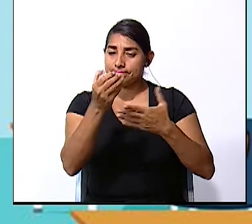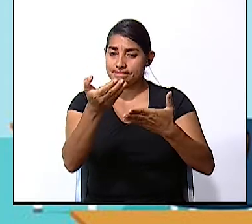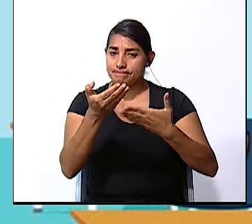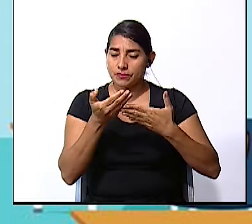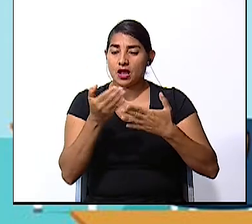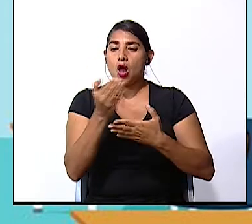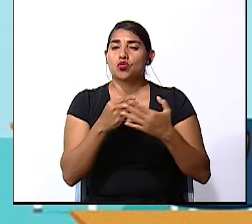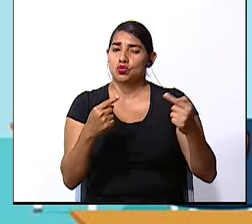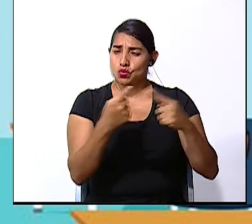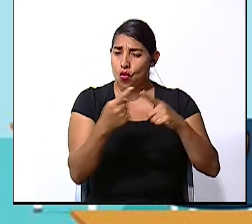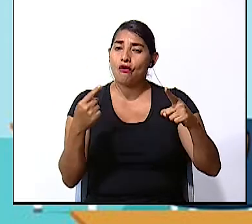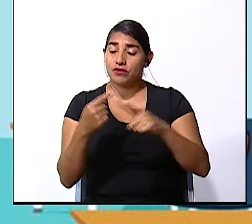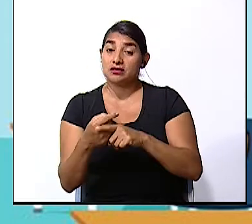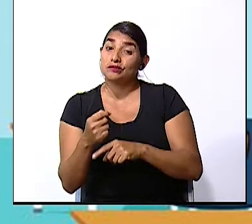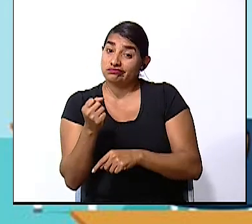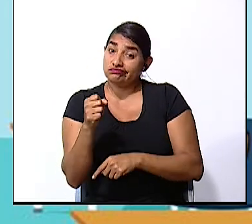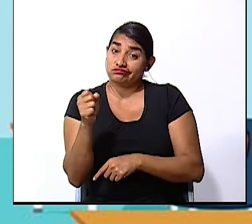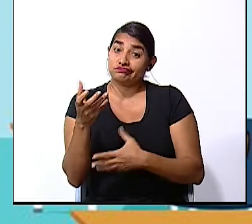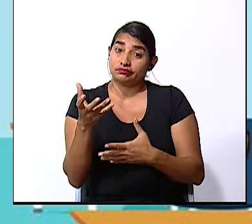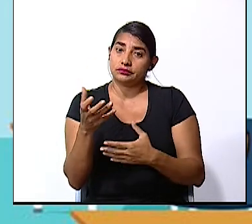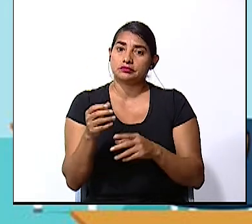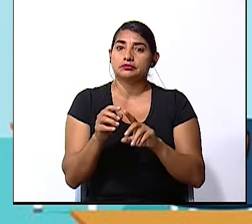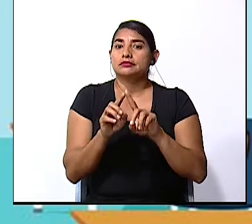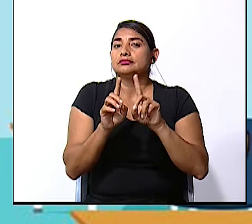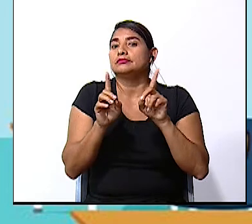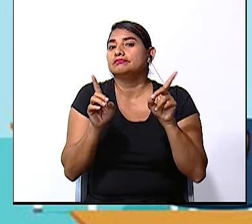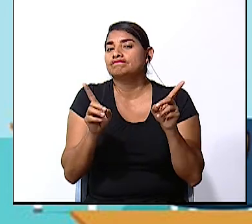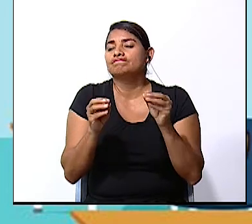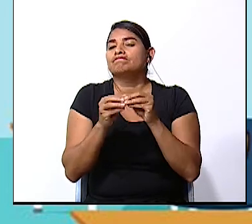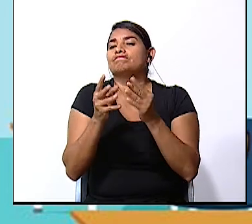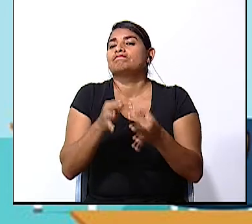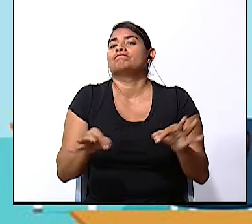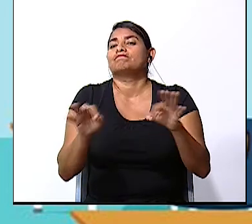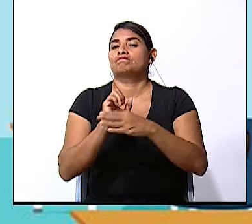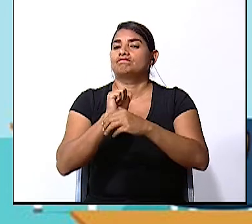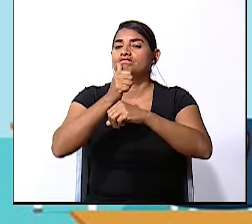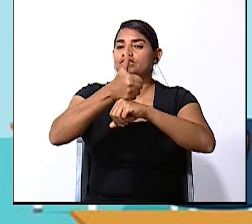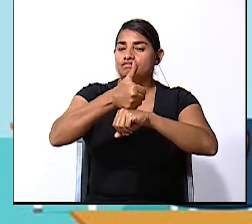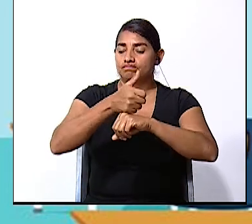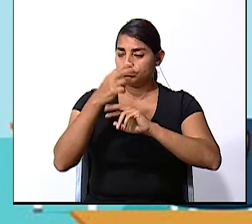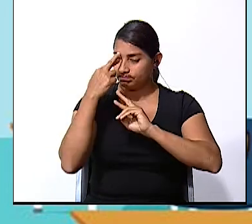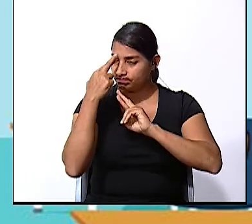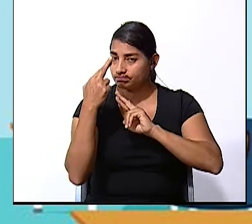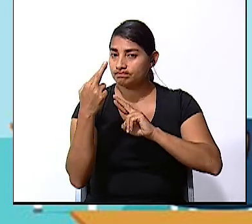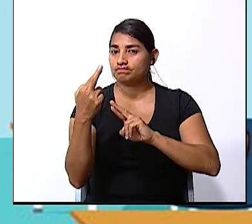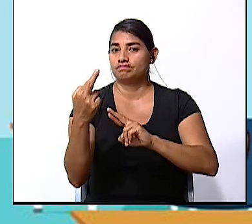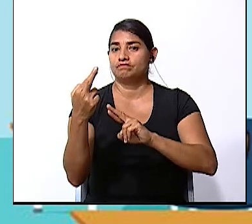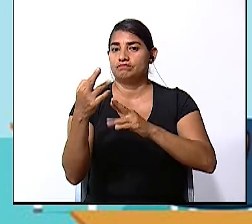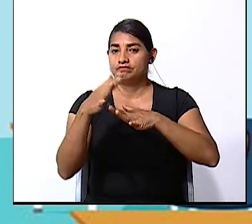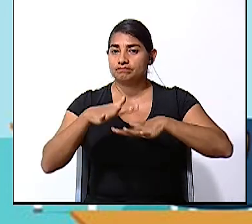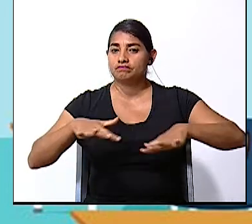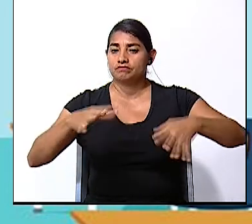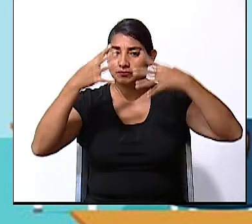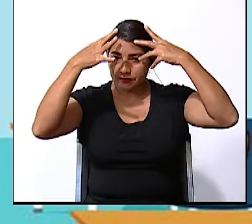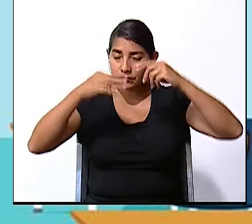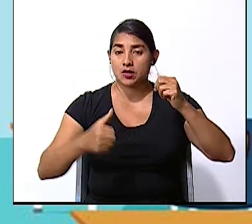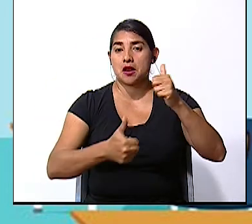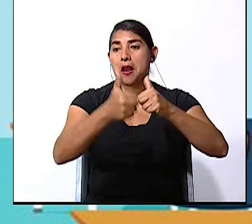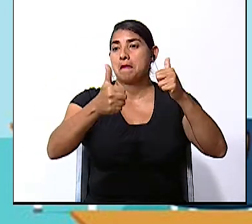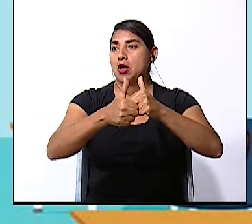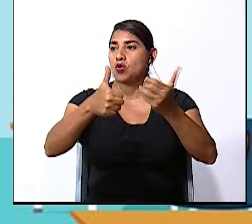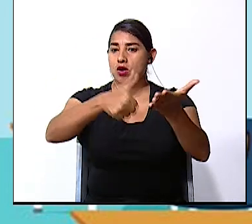algunos conflictos, sí. Sin embargo, se impuso siempre el respeto a la decisión de la